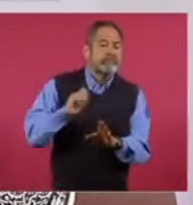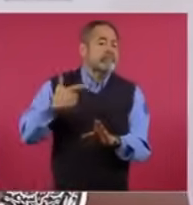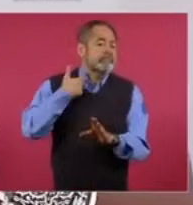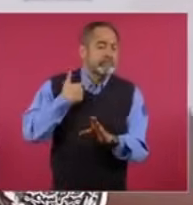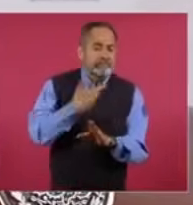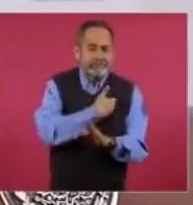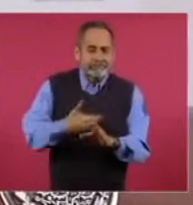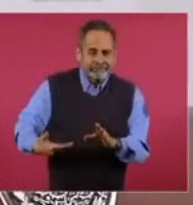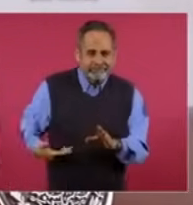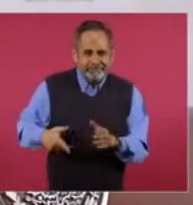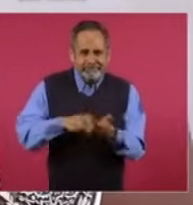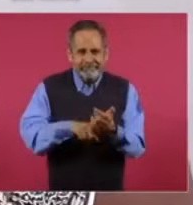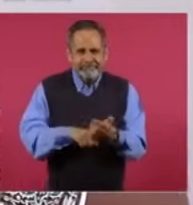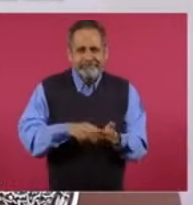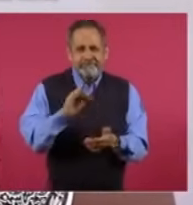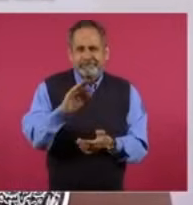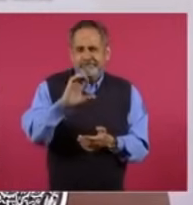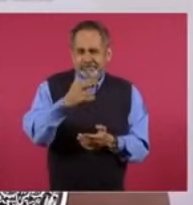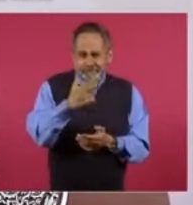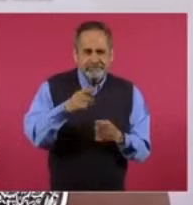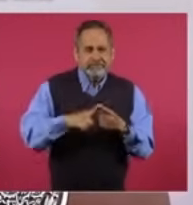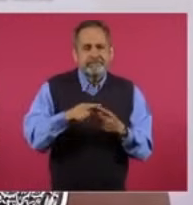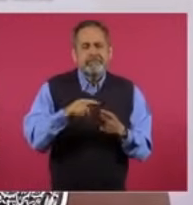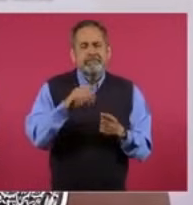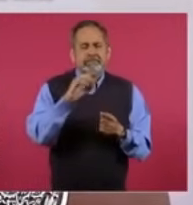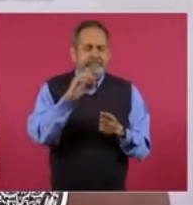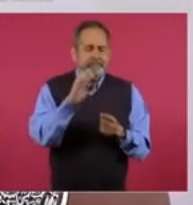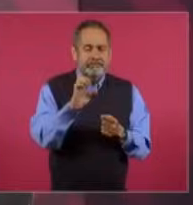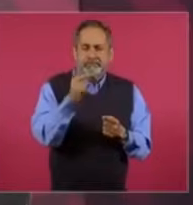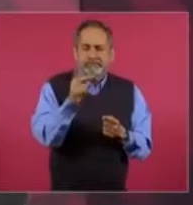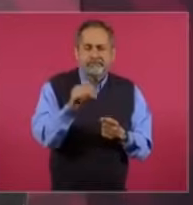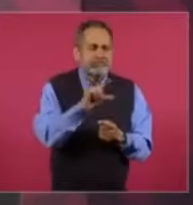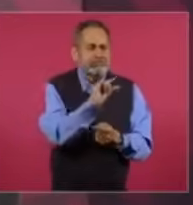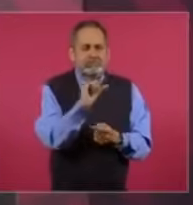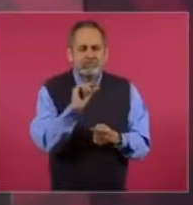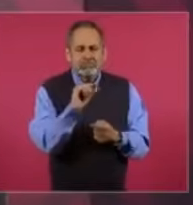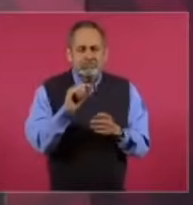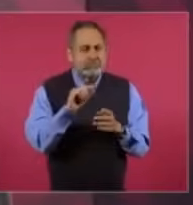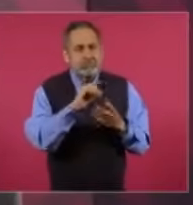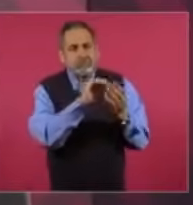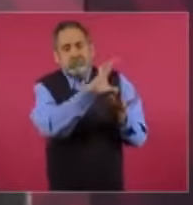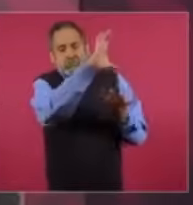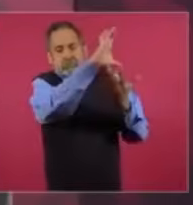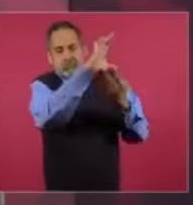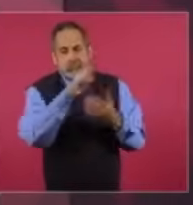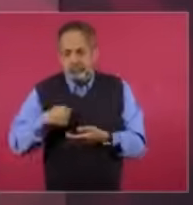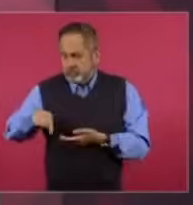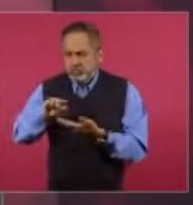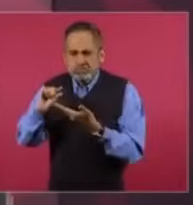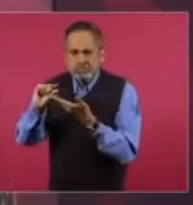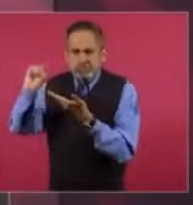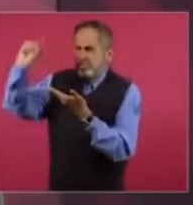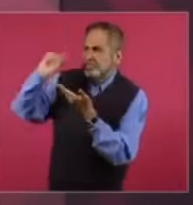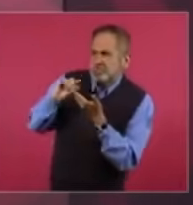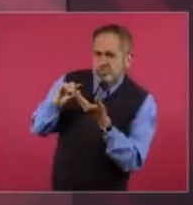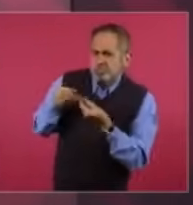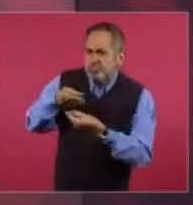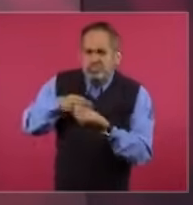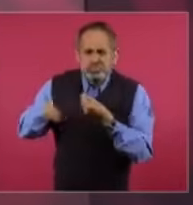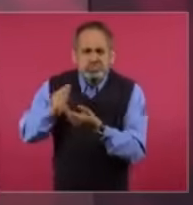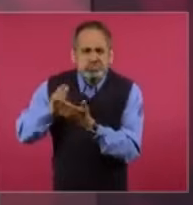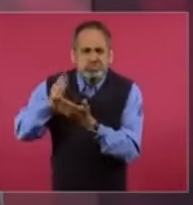deuda Calderón y Peña Nieto, sin aumentar los precios de los combustibles,